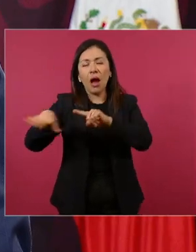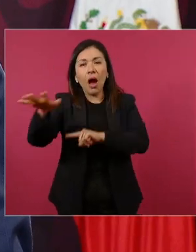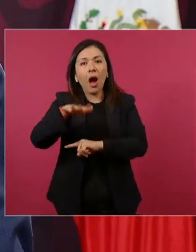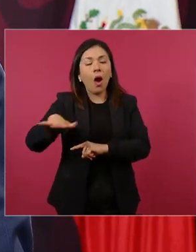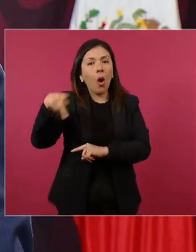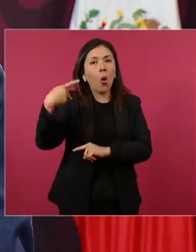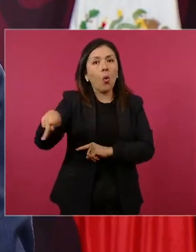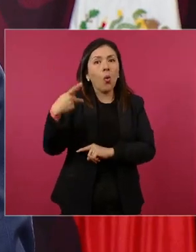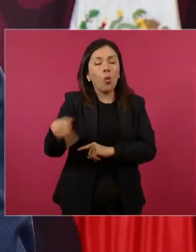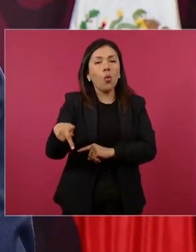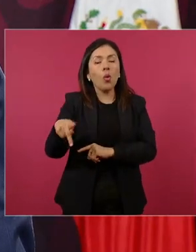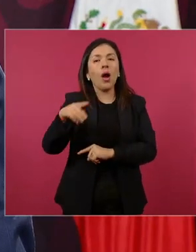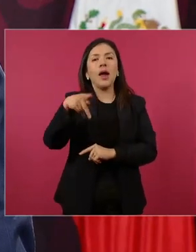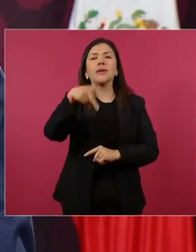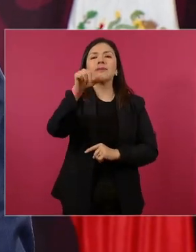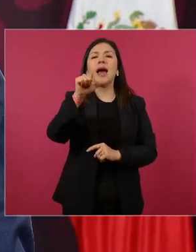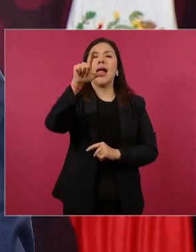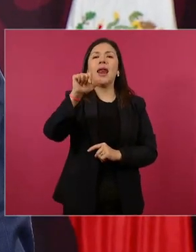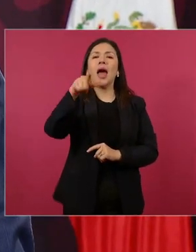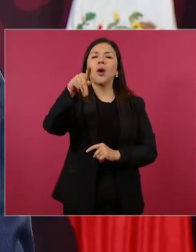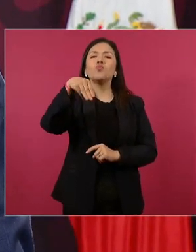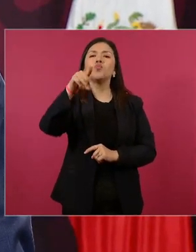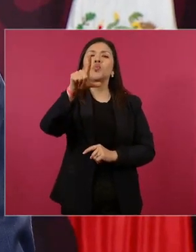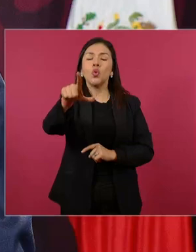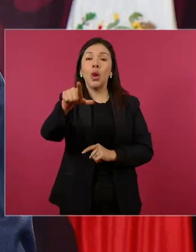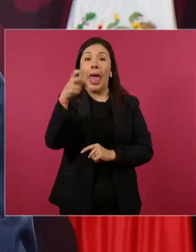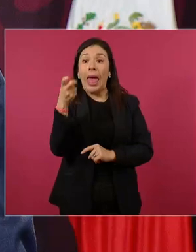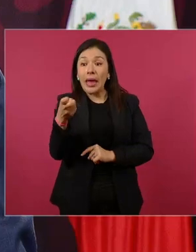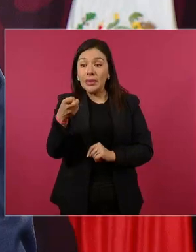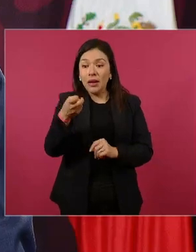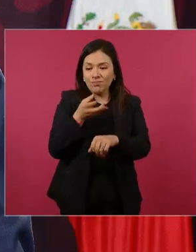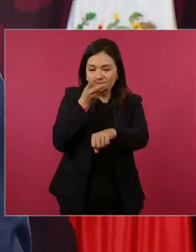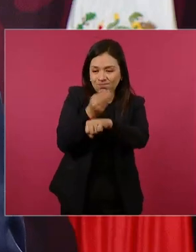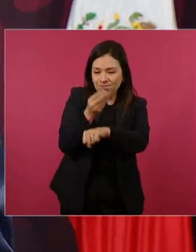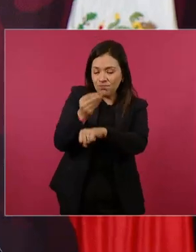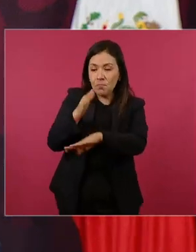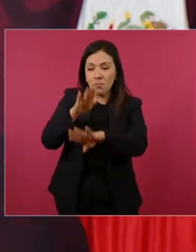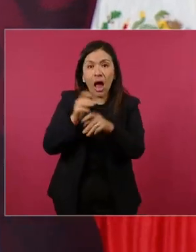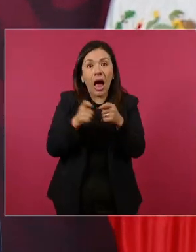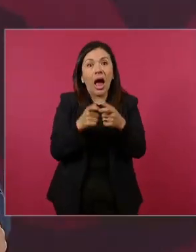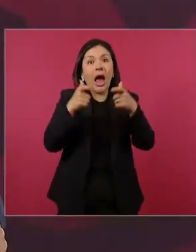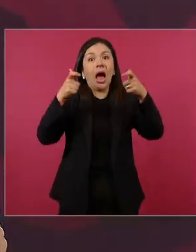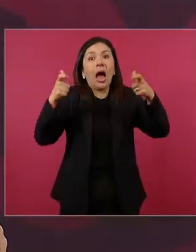La reserva de Calakmul se va a ampliar a